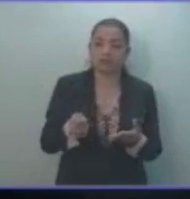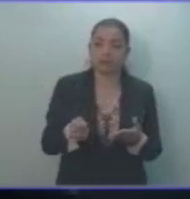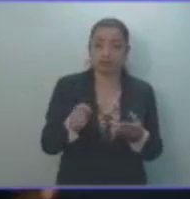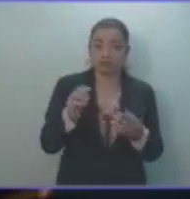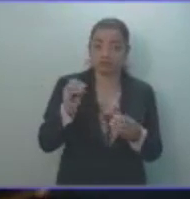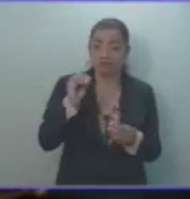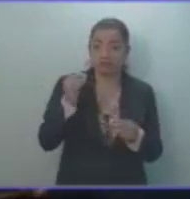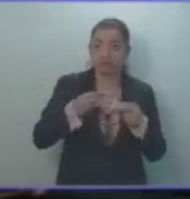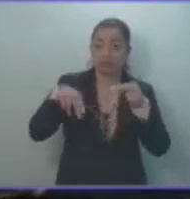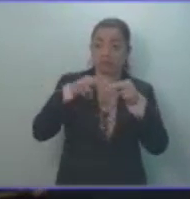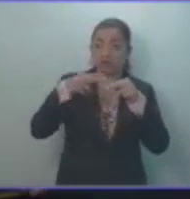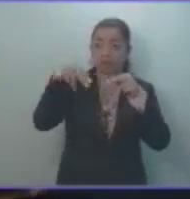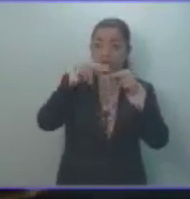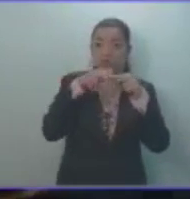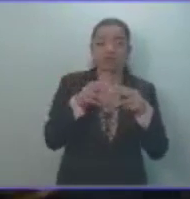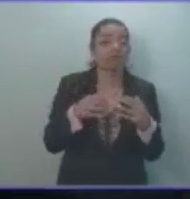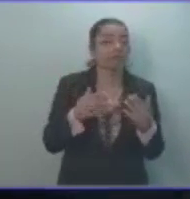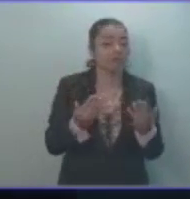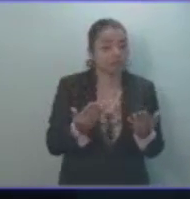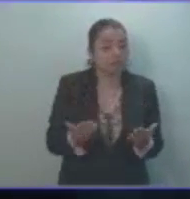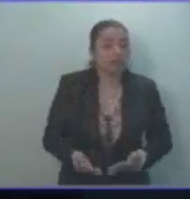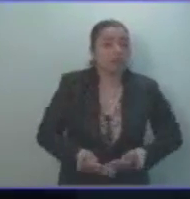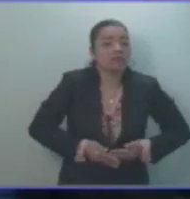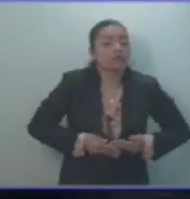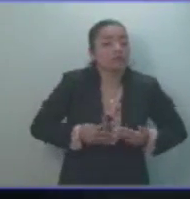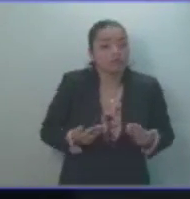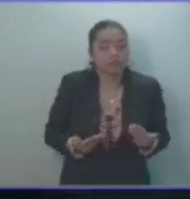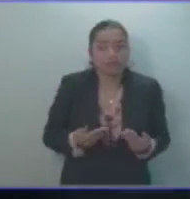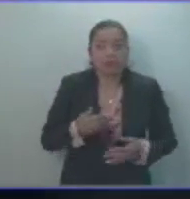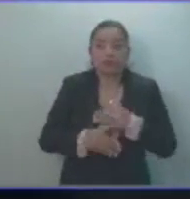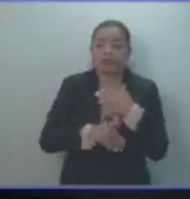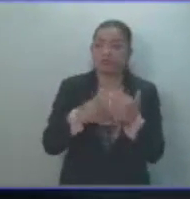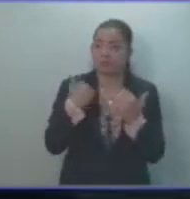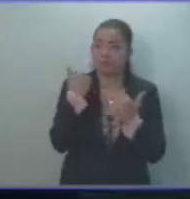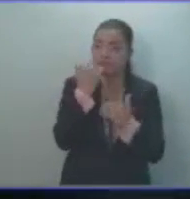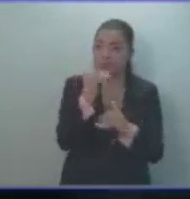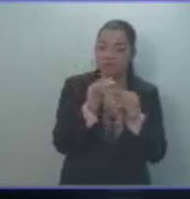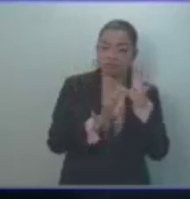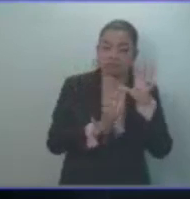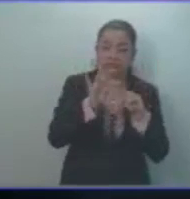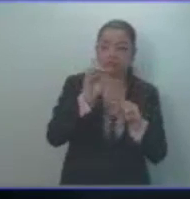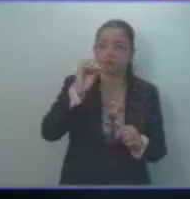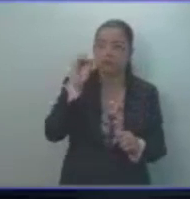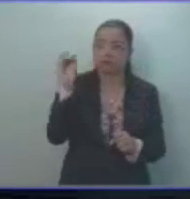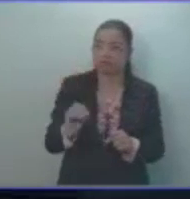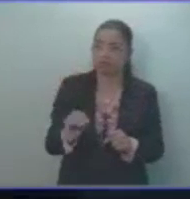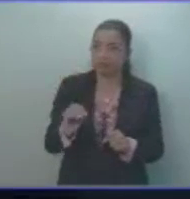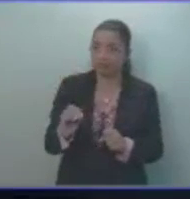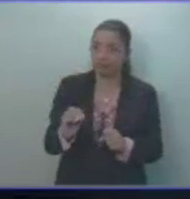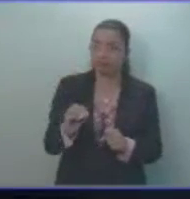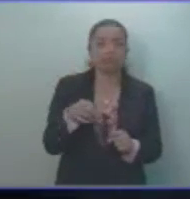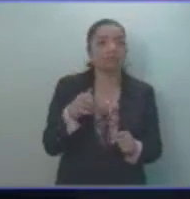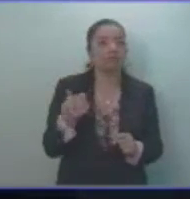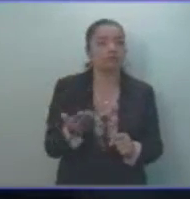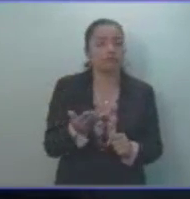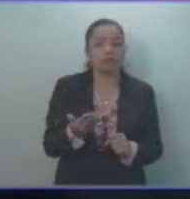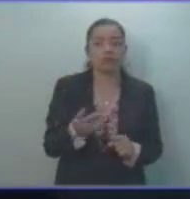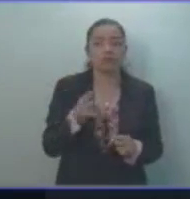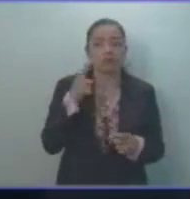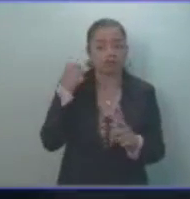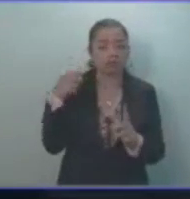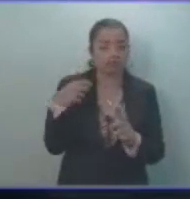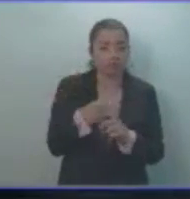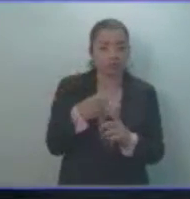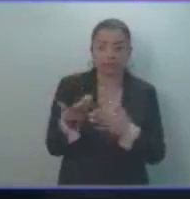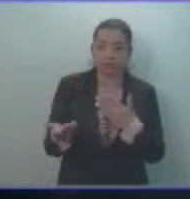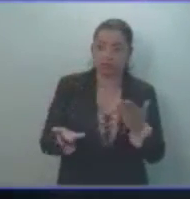esos no los podemos detener, sino que hemos restringido al 14% los gastos de consumo, es decir, salarios y